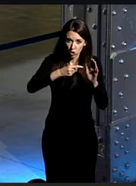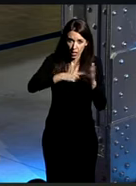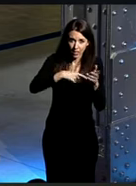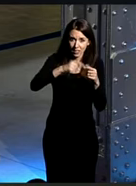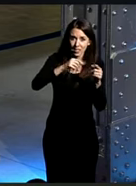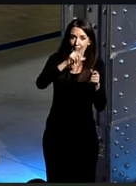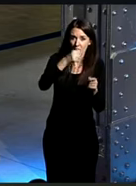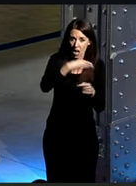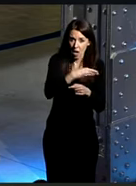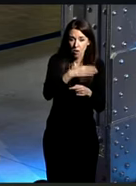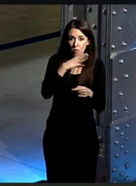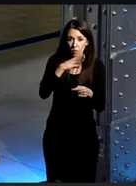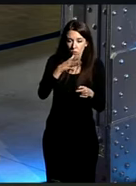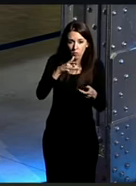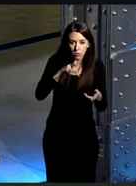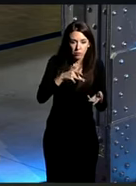porque